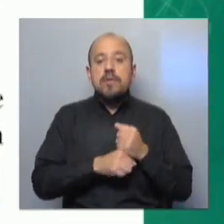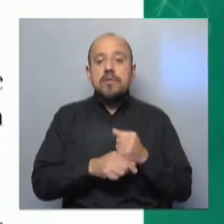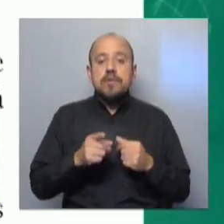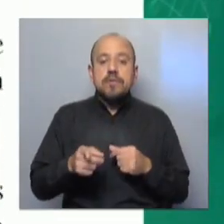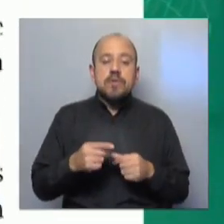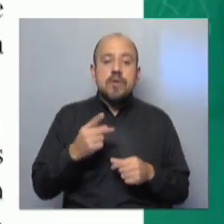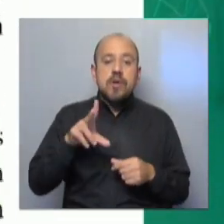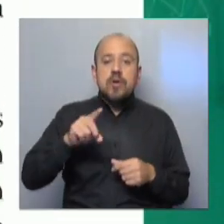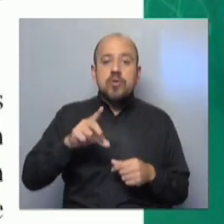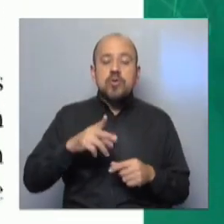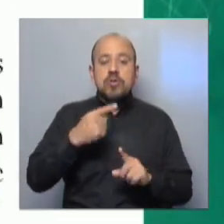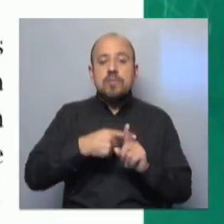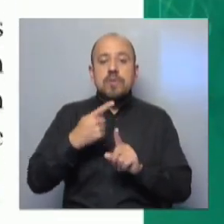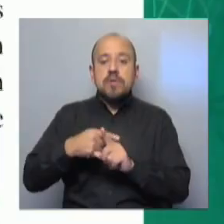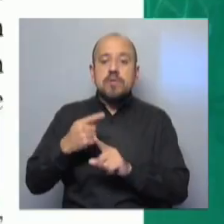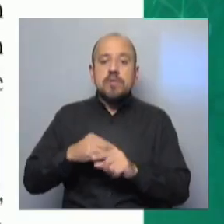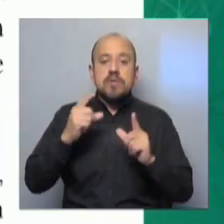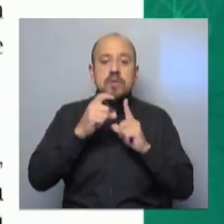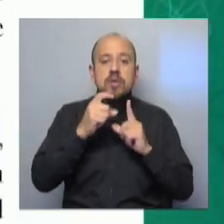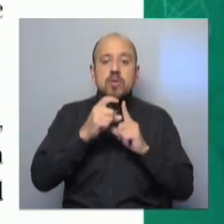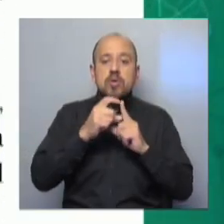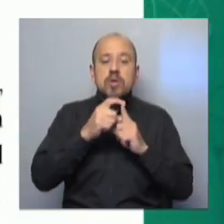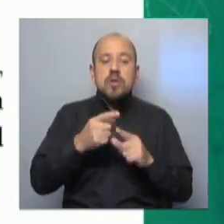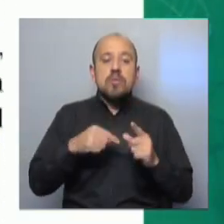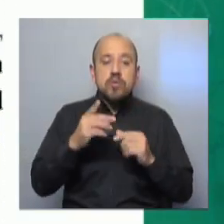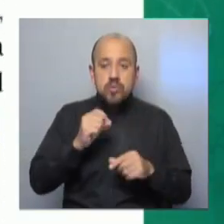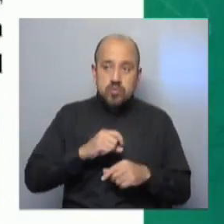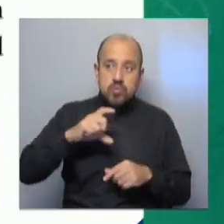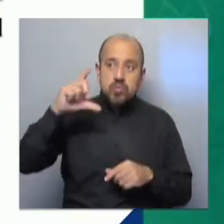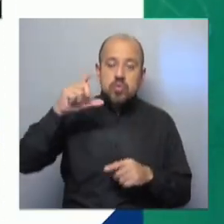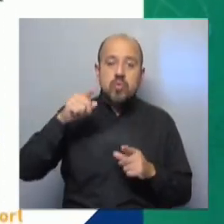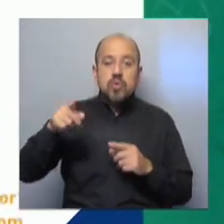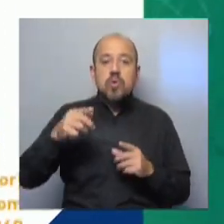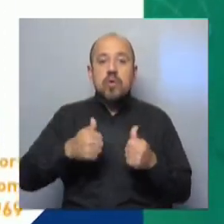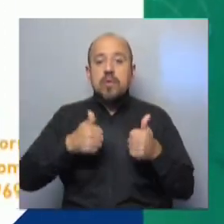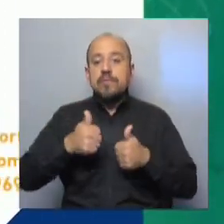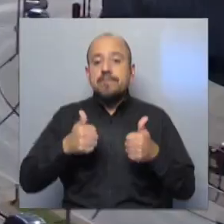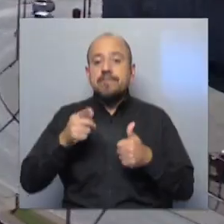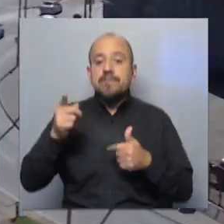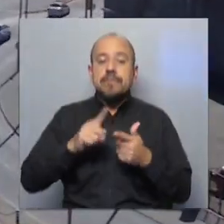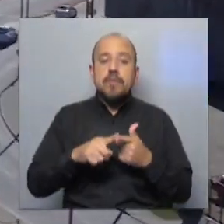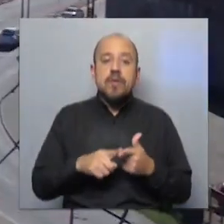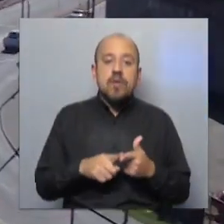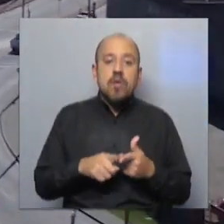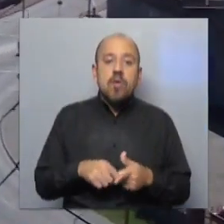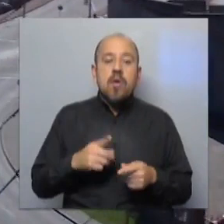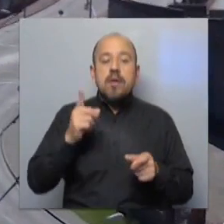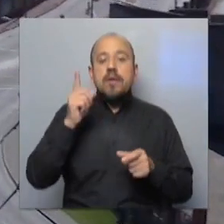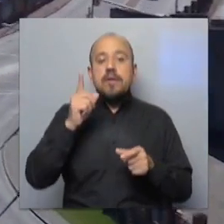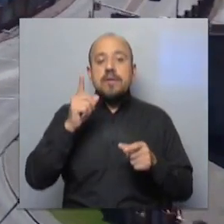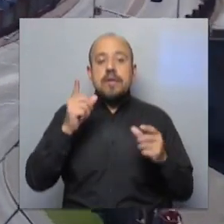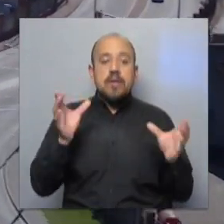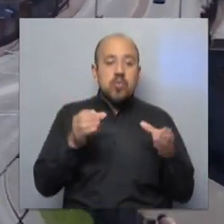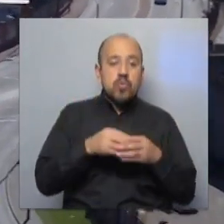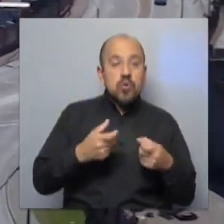en los últimos 12 meses el dólar cayó en uruguay pero subió en países clientes y competidores la gremial empresarial